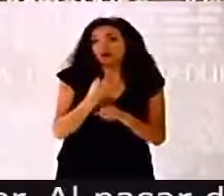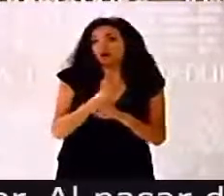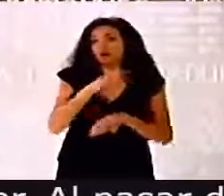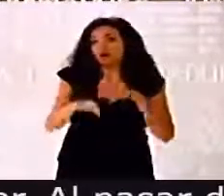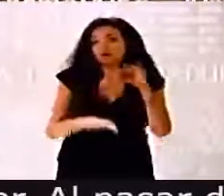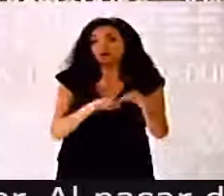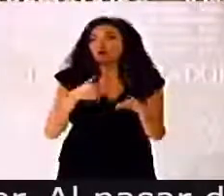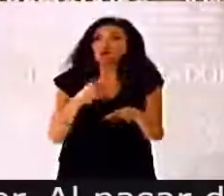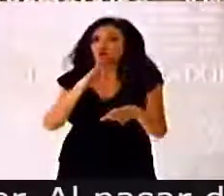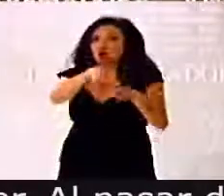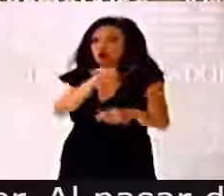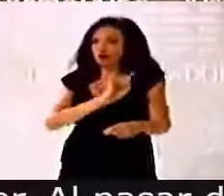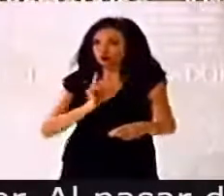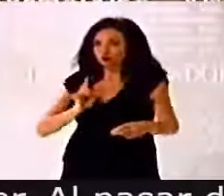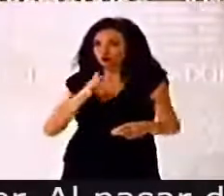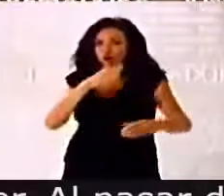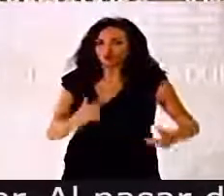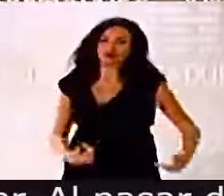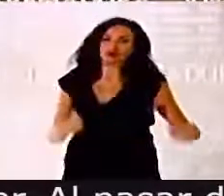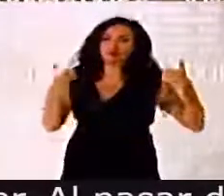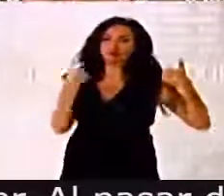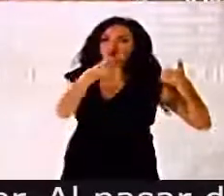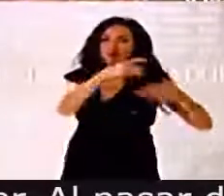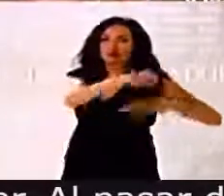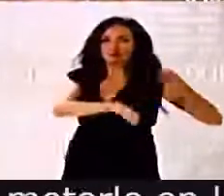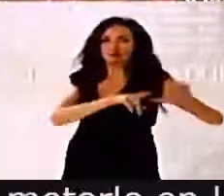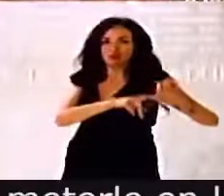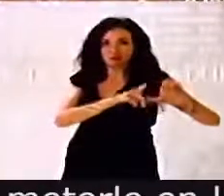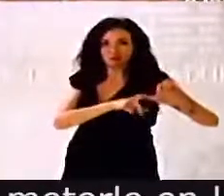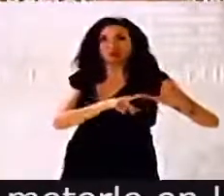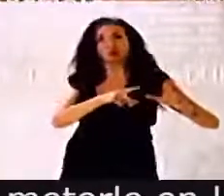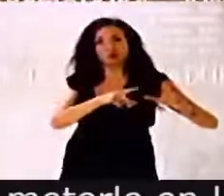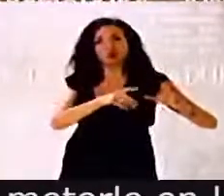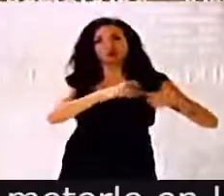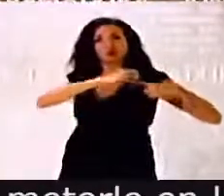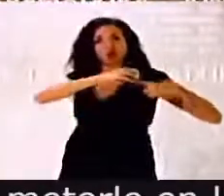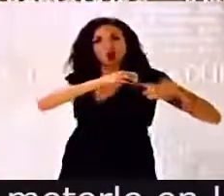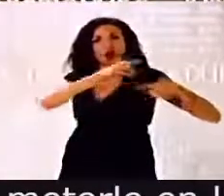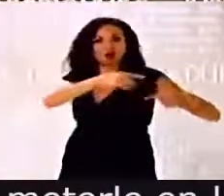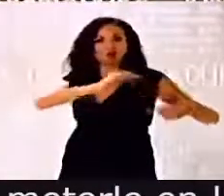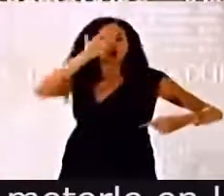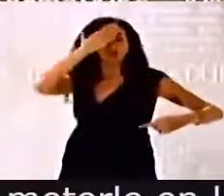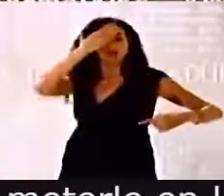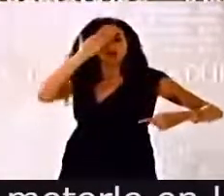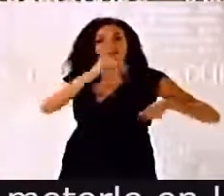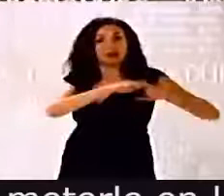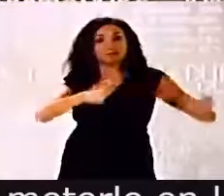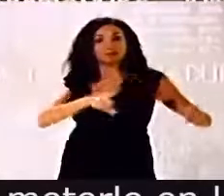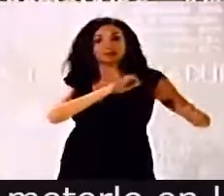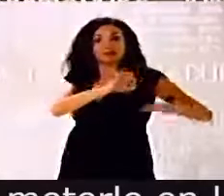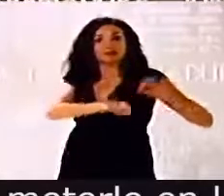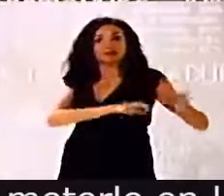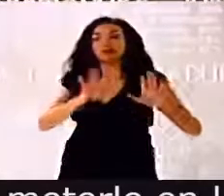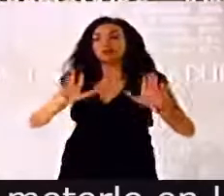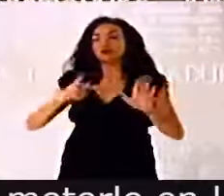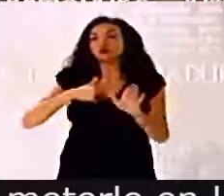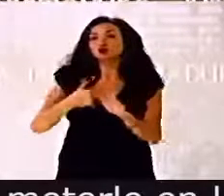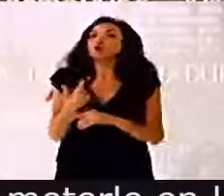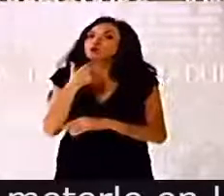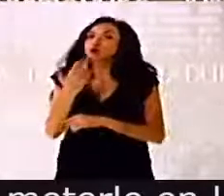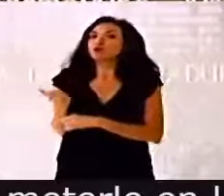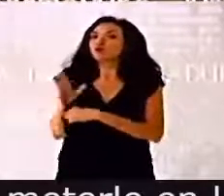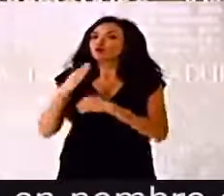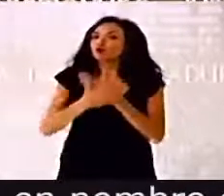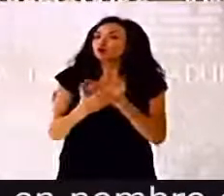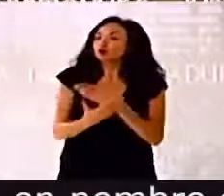ámbito competencial de la Asamblea de Extremadura y de su órgano de gobierno, que es la mesa de la Asamblea, pero sí que en nombre del Gobierno he solicitado